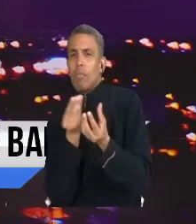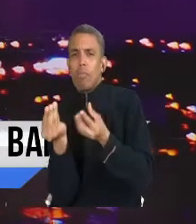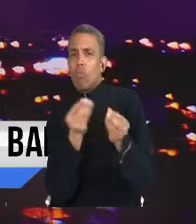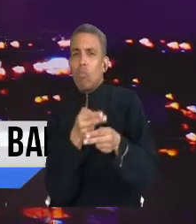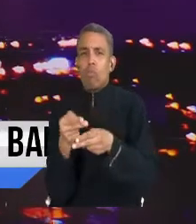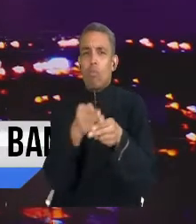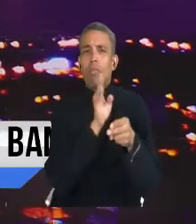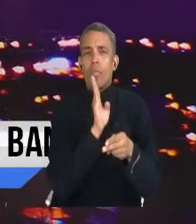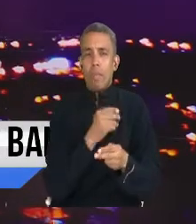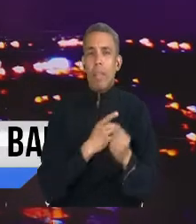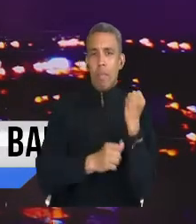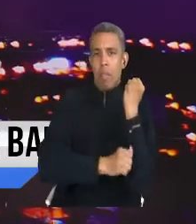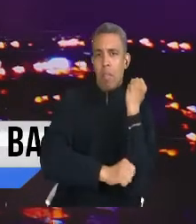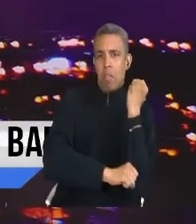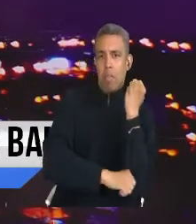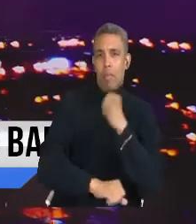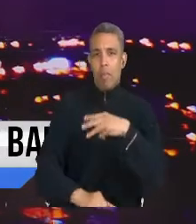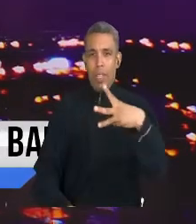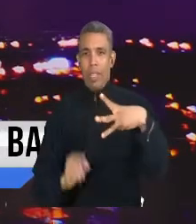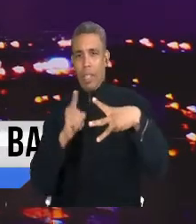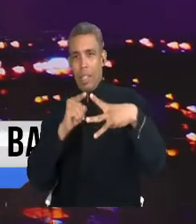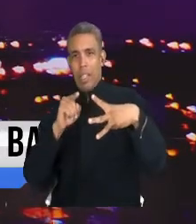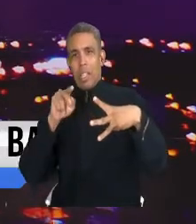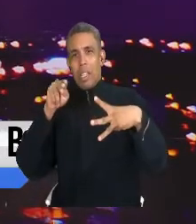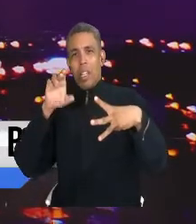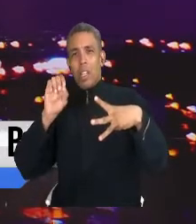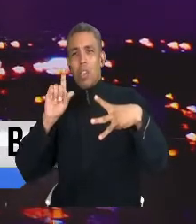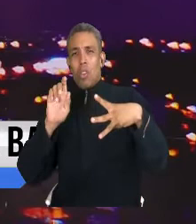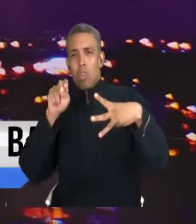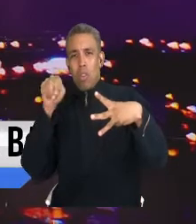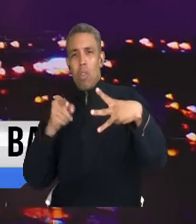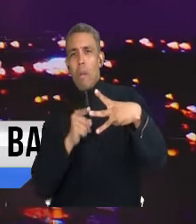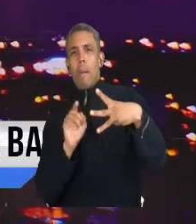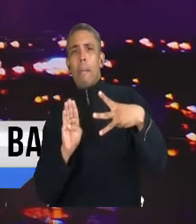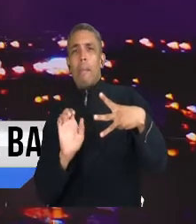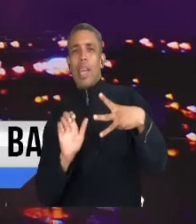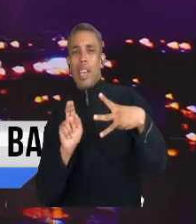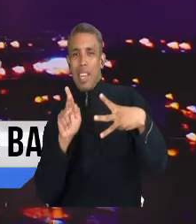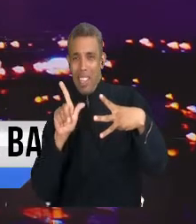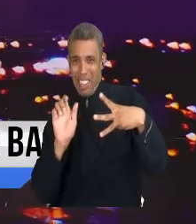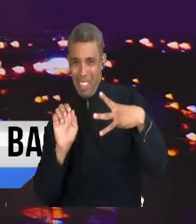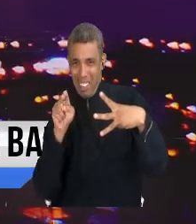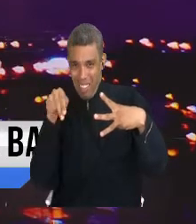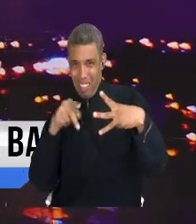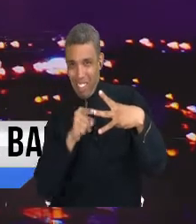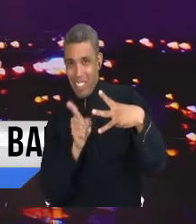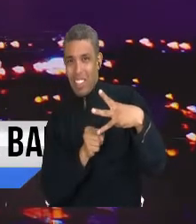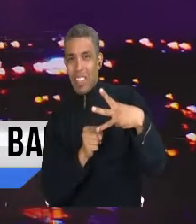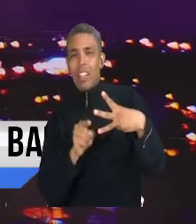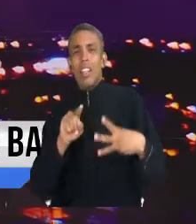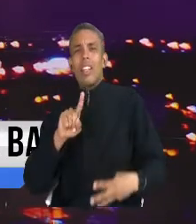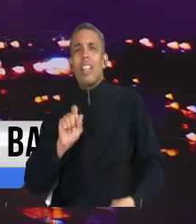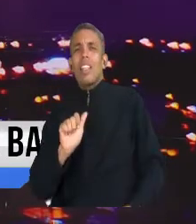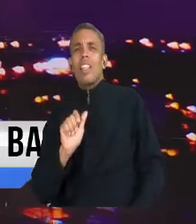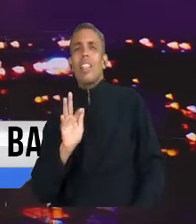la banda Nuevo Colón, la banda de Belén y la banda Sativa